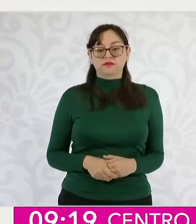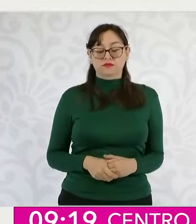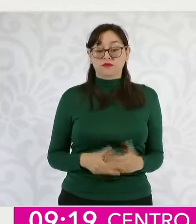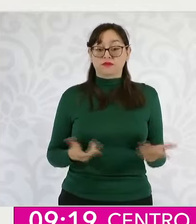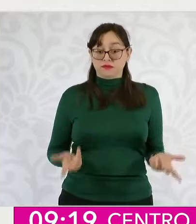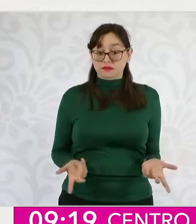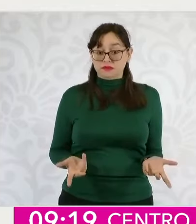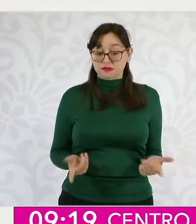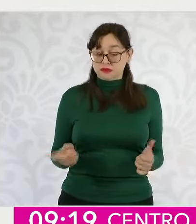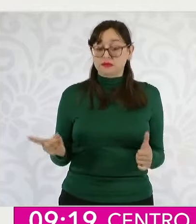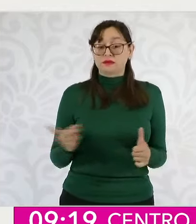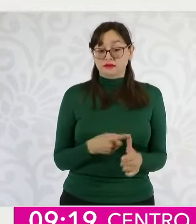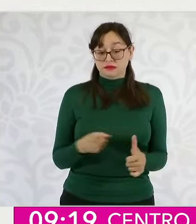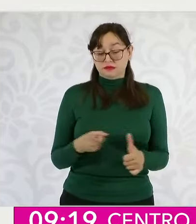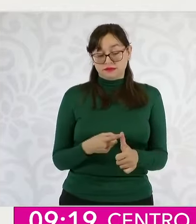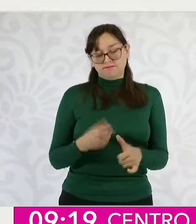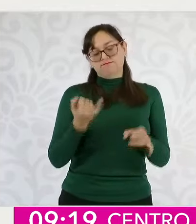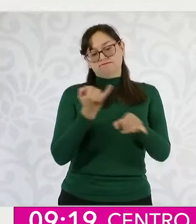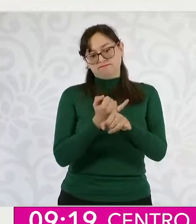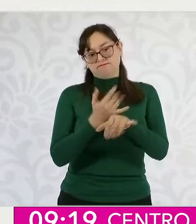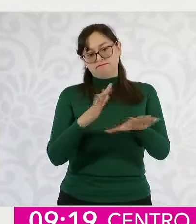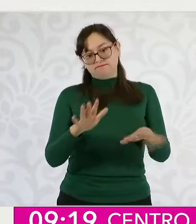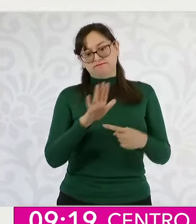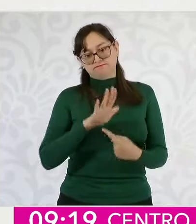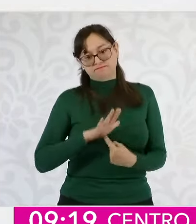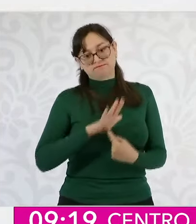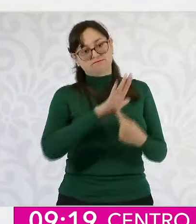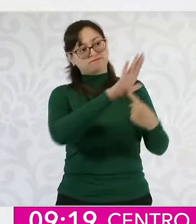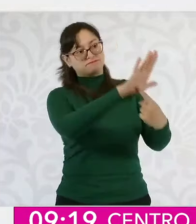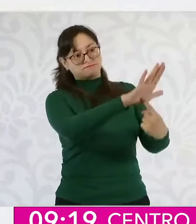por eso digo, lo primero pues es el